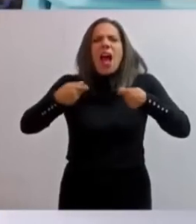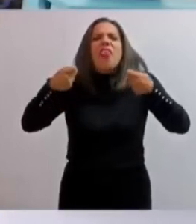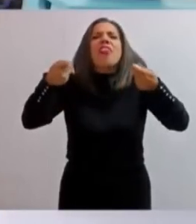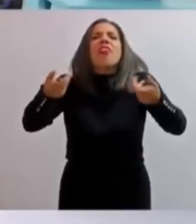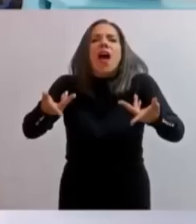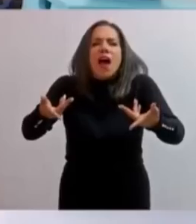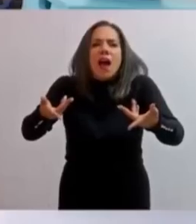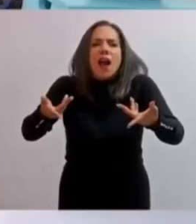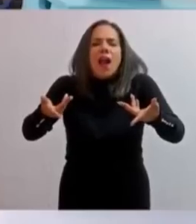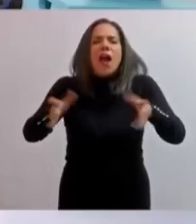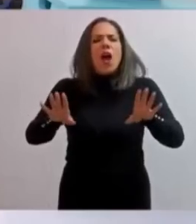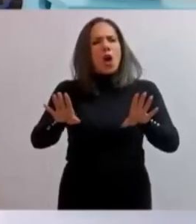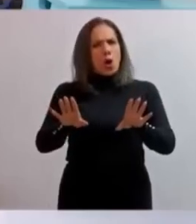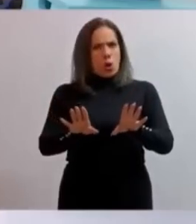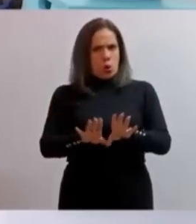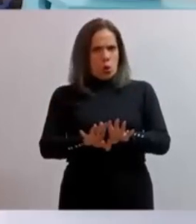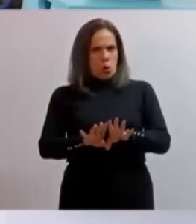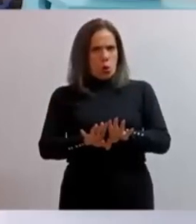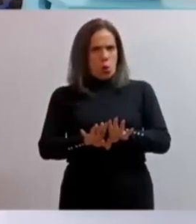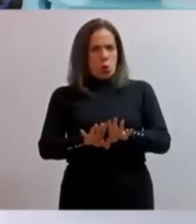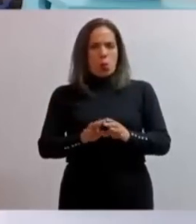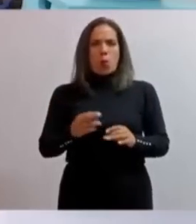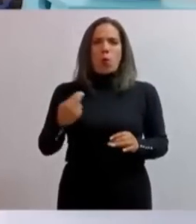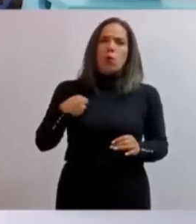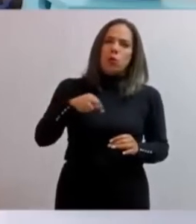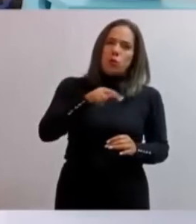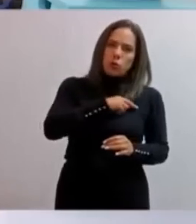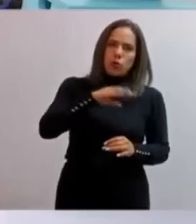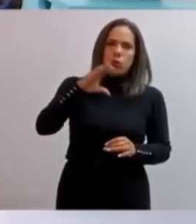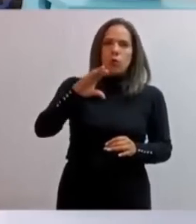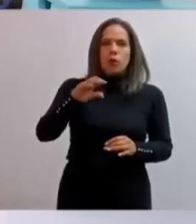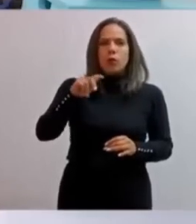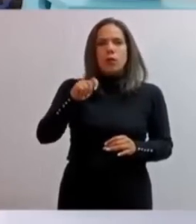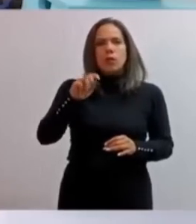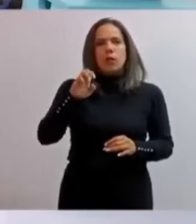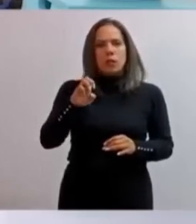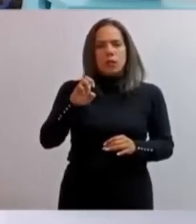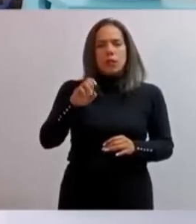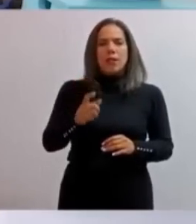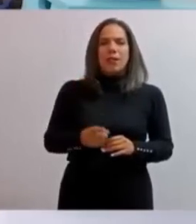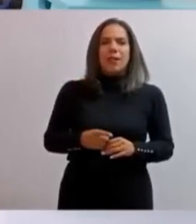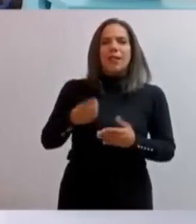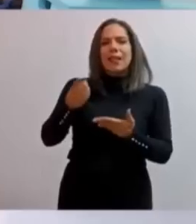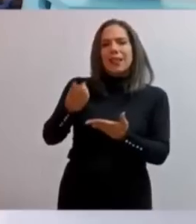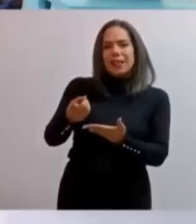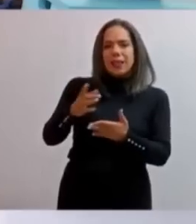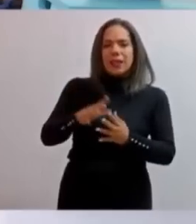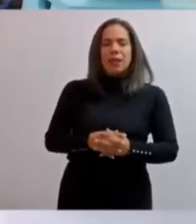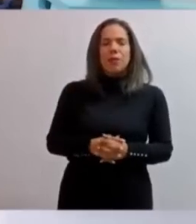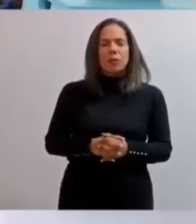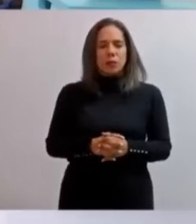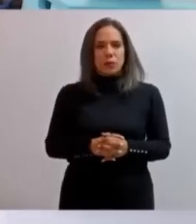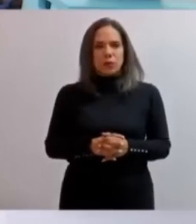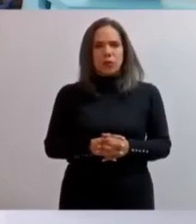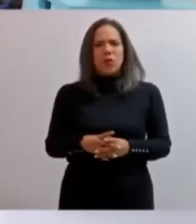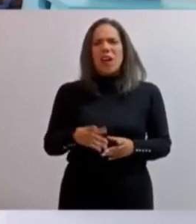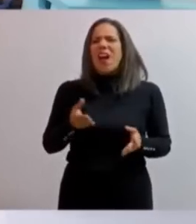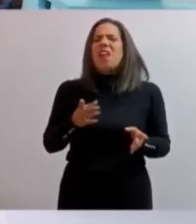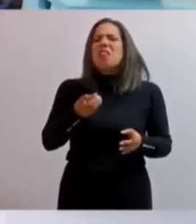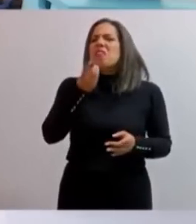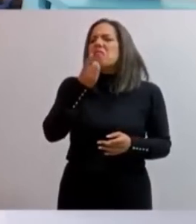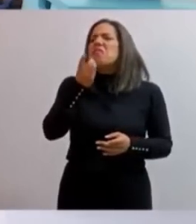una instancia establecida, el Consejo Técnico Escolar. ¿Qué